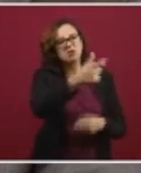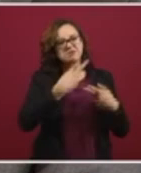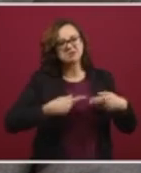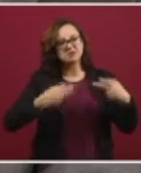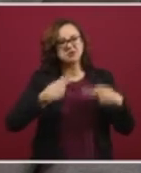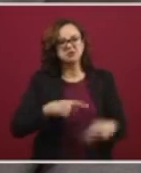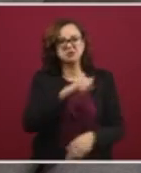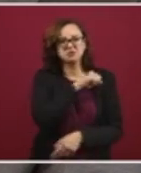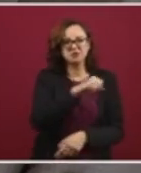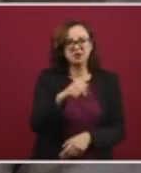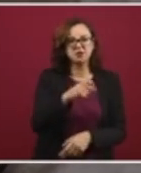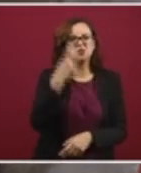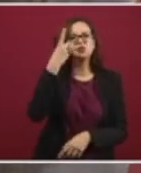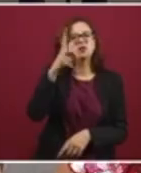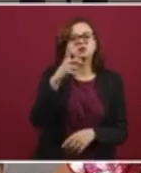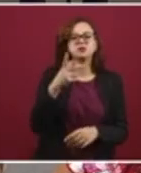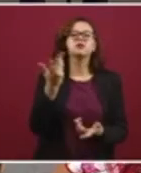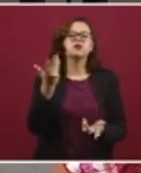por el instituto